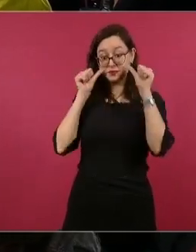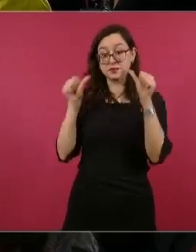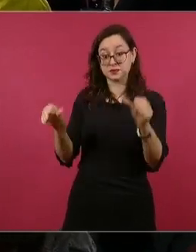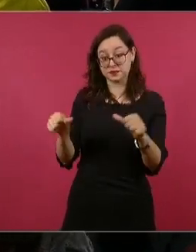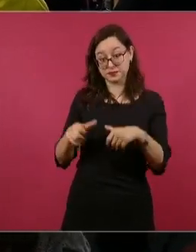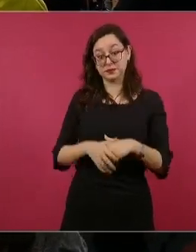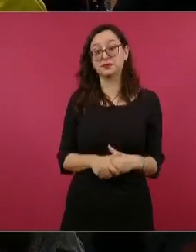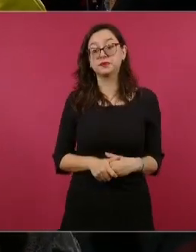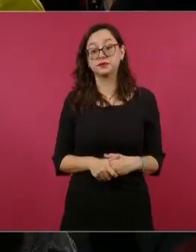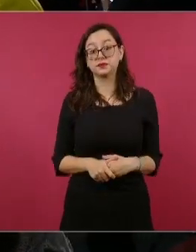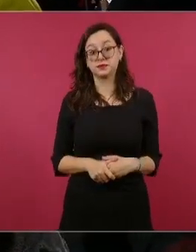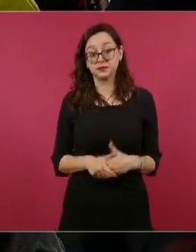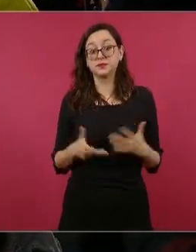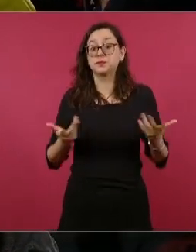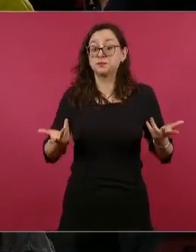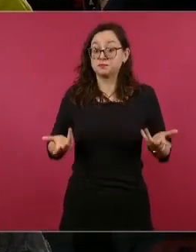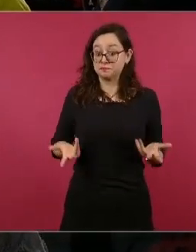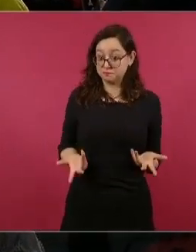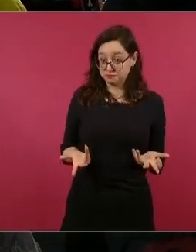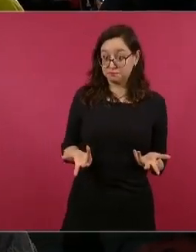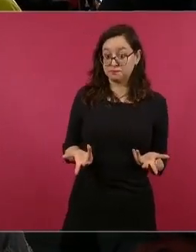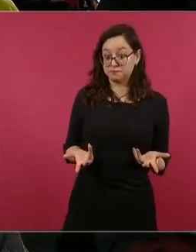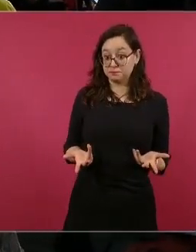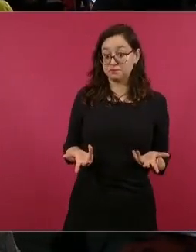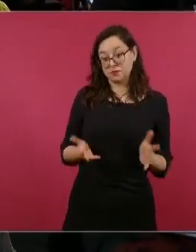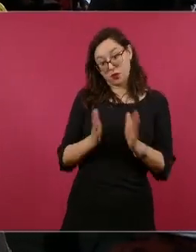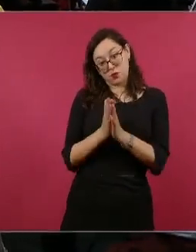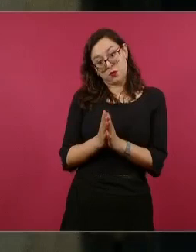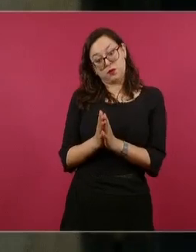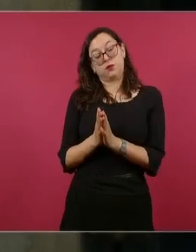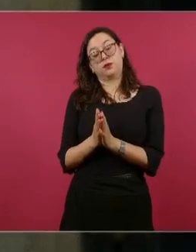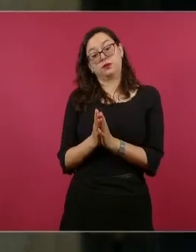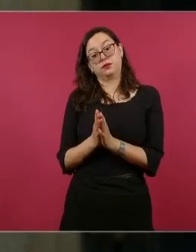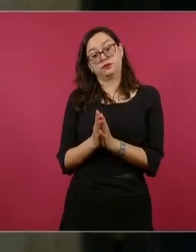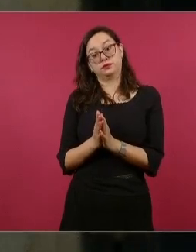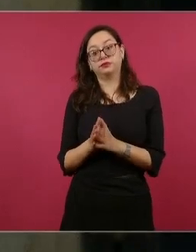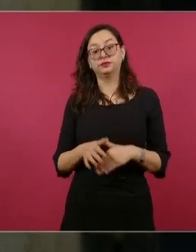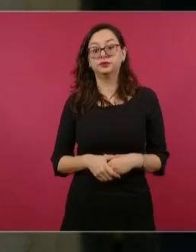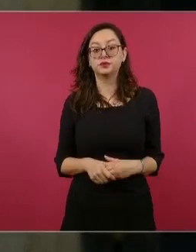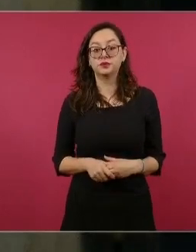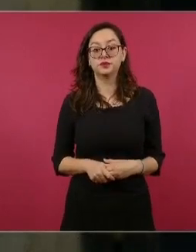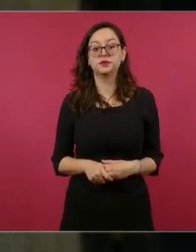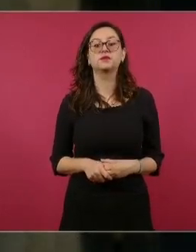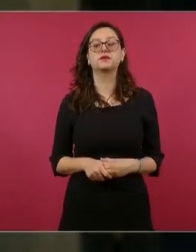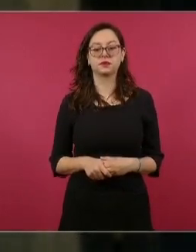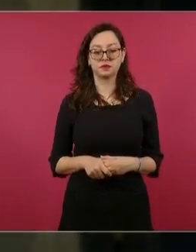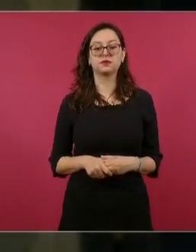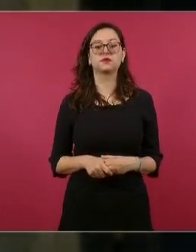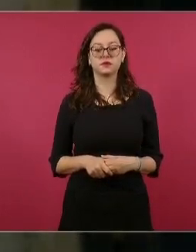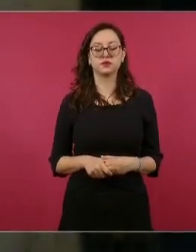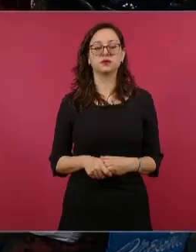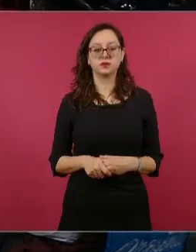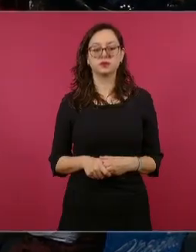Muy bien. ¿Y entonces misma Loya se lo encargamos? Sí, vamos a pedirle